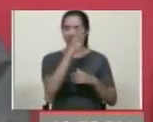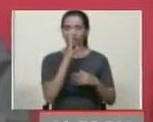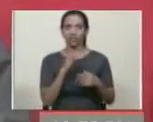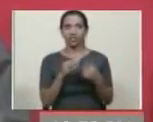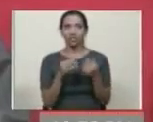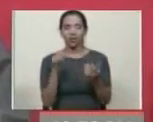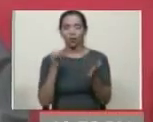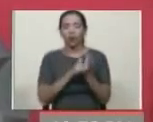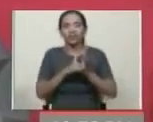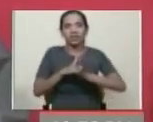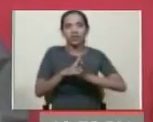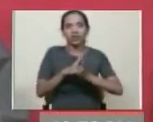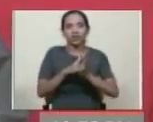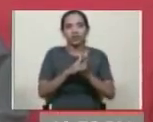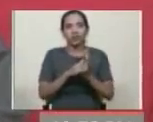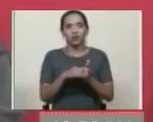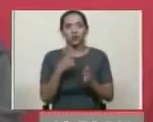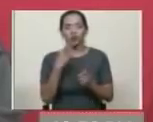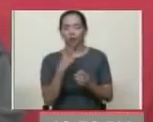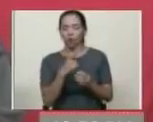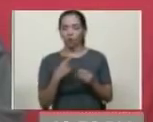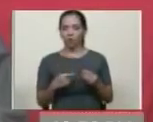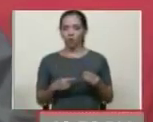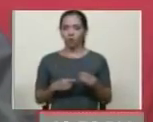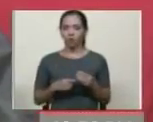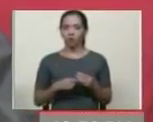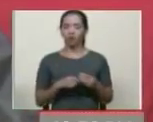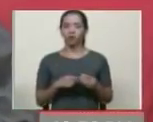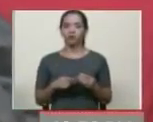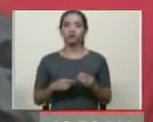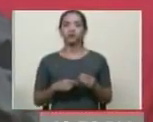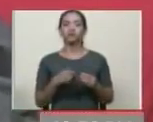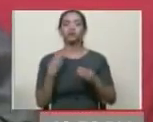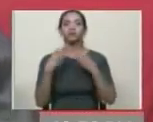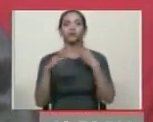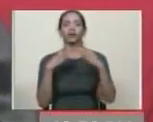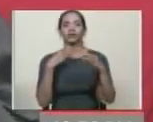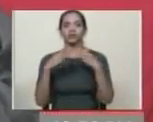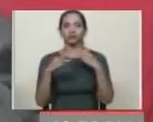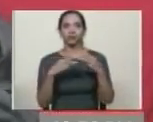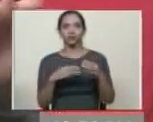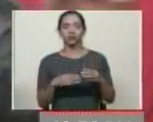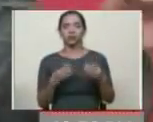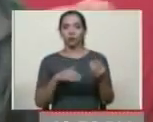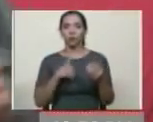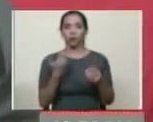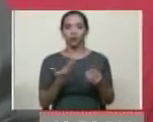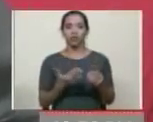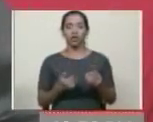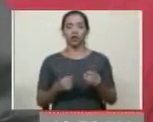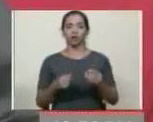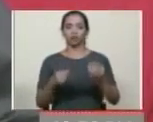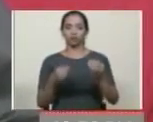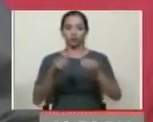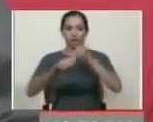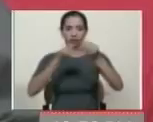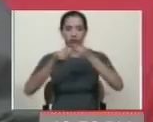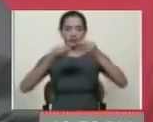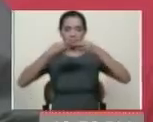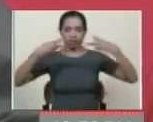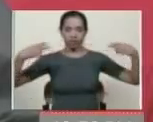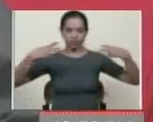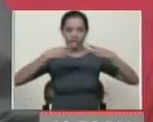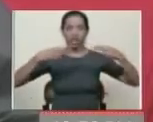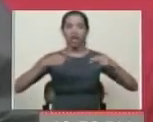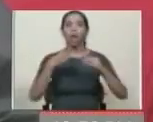una de las mensajerías instantáneas donde pudieron posicionar el mensaje. Nosotros estuvimos en San